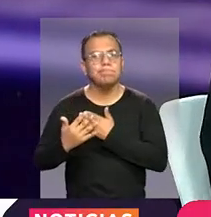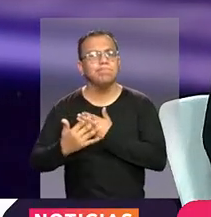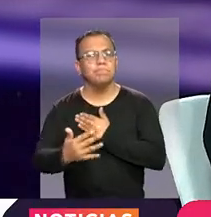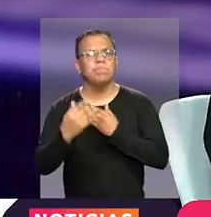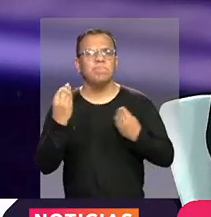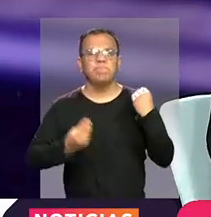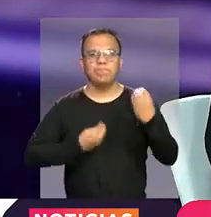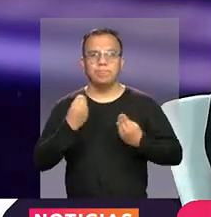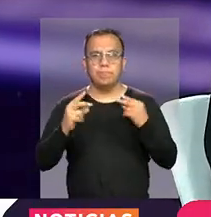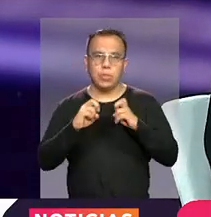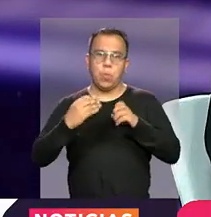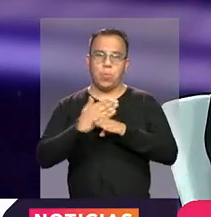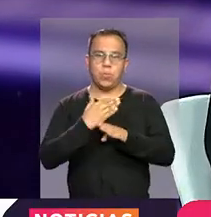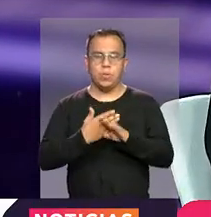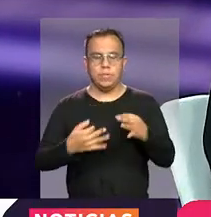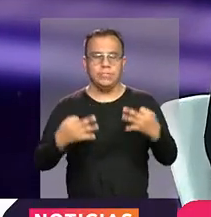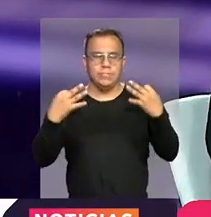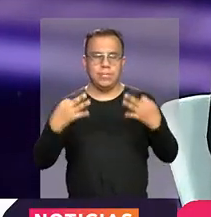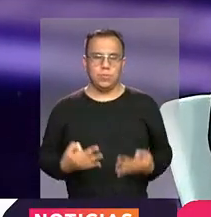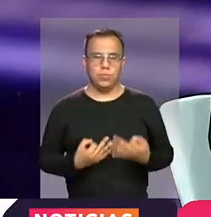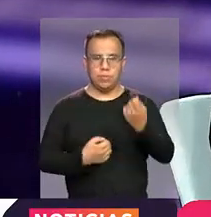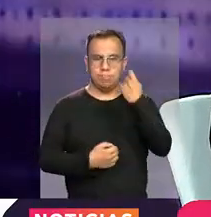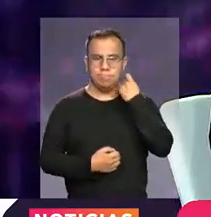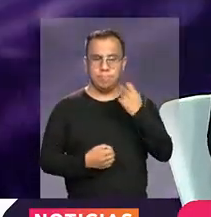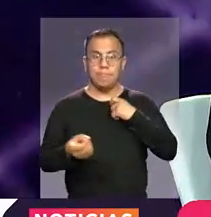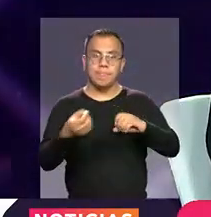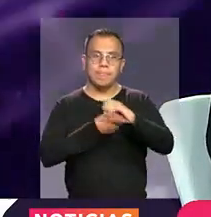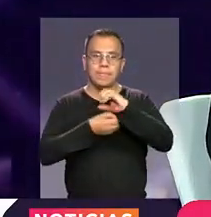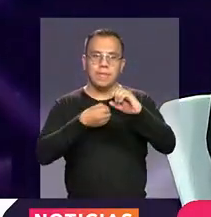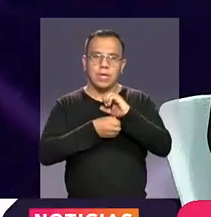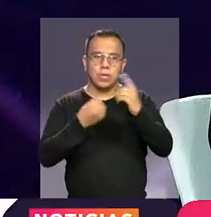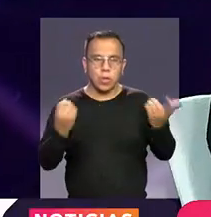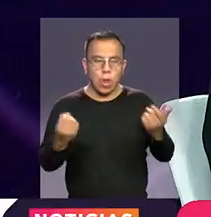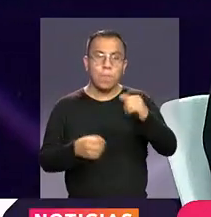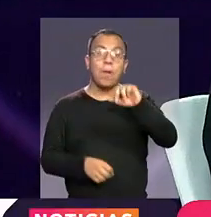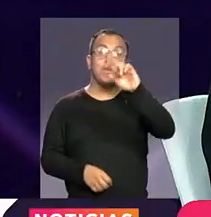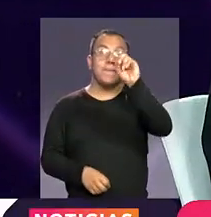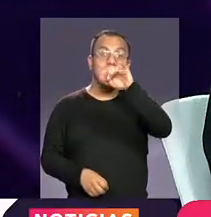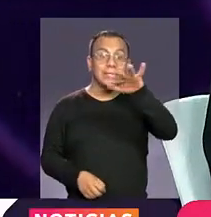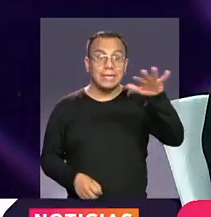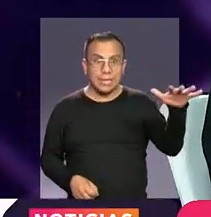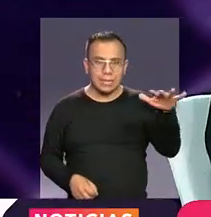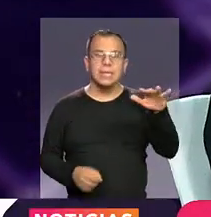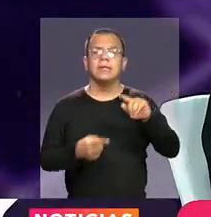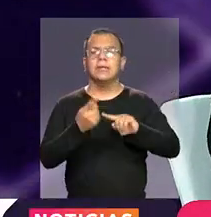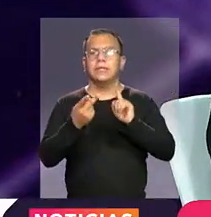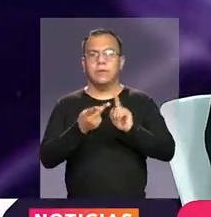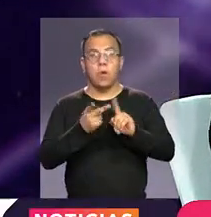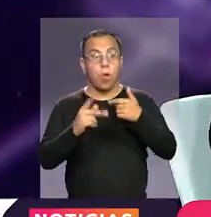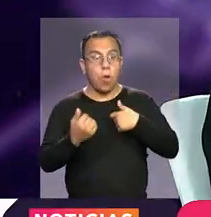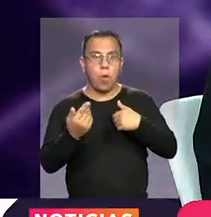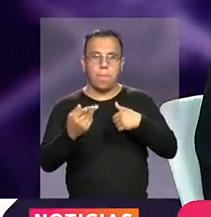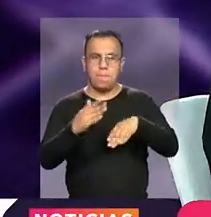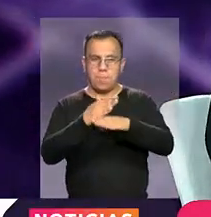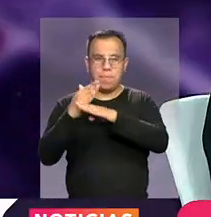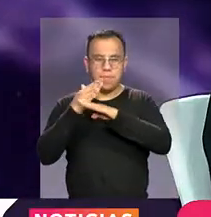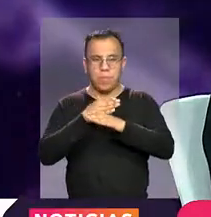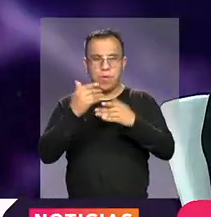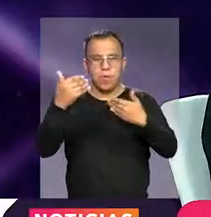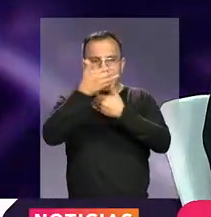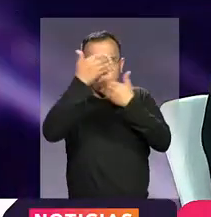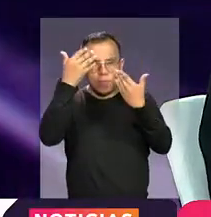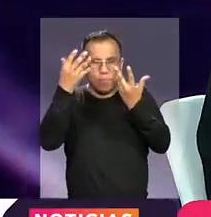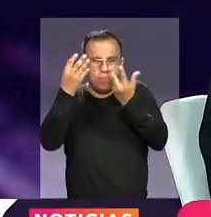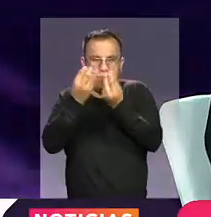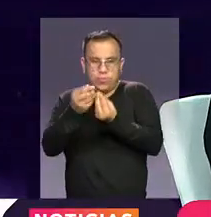con los problemas de seguridad que vivimos en ciudades como magdalena aparición de bloques de autodefensas o que se hacen denominar así